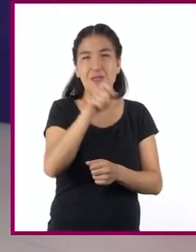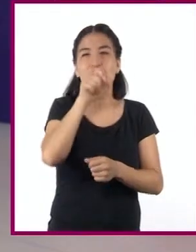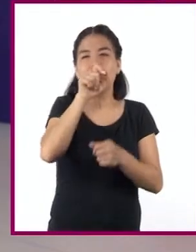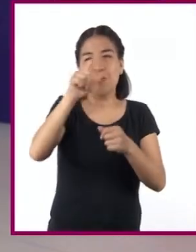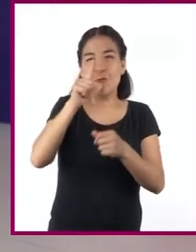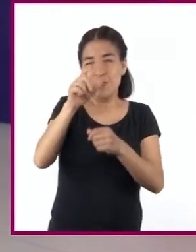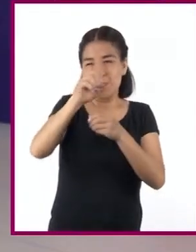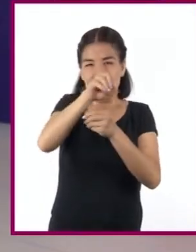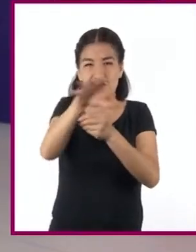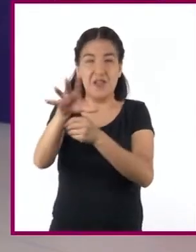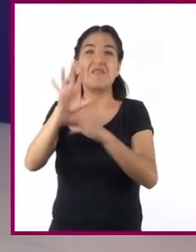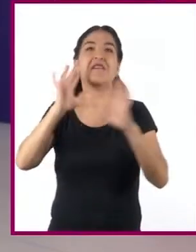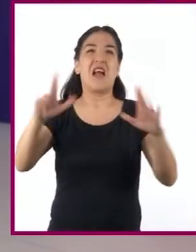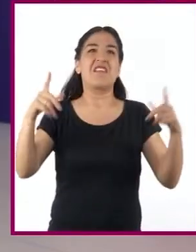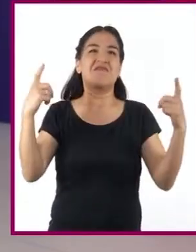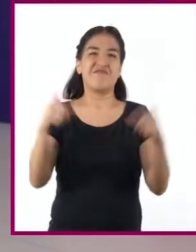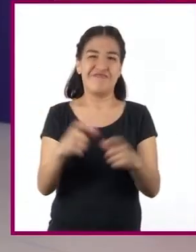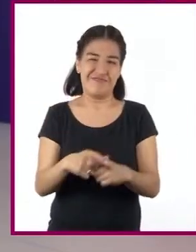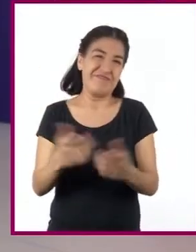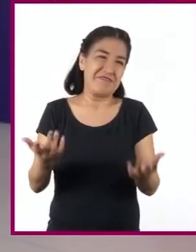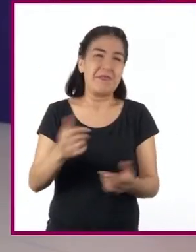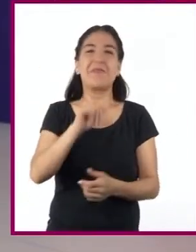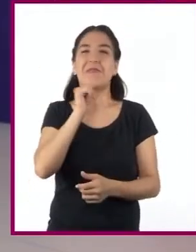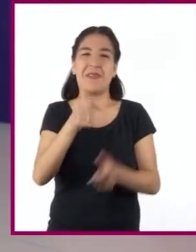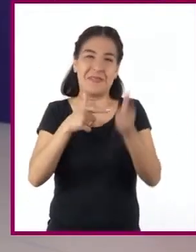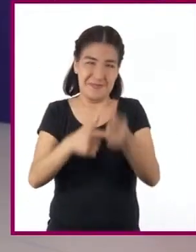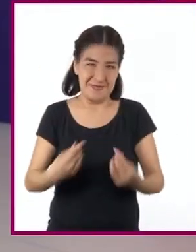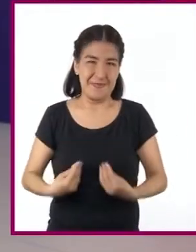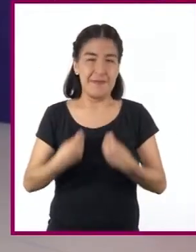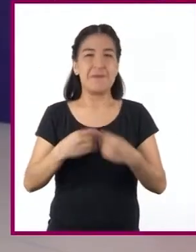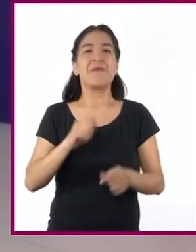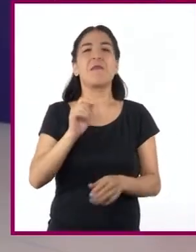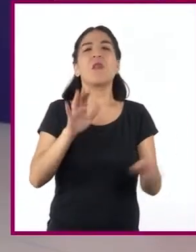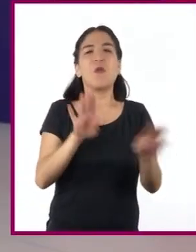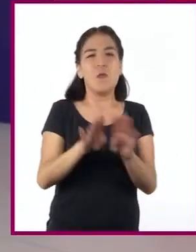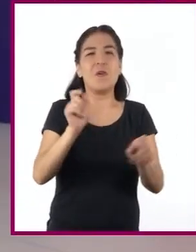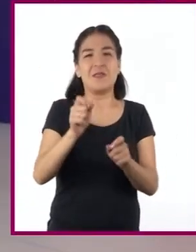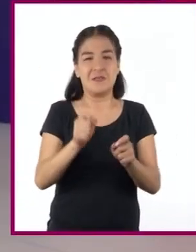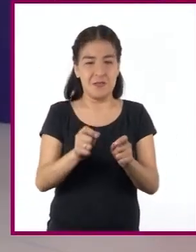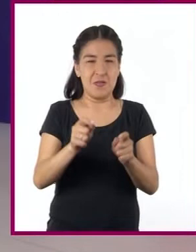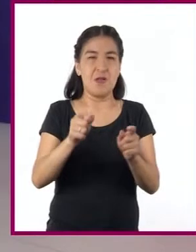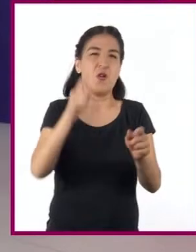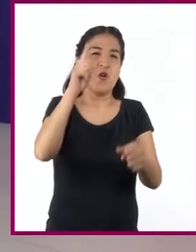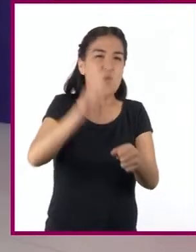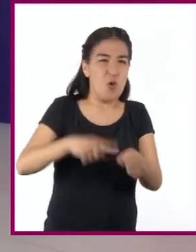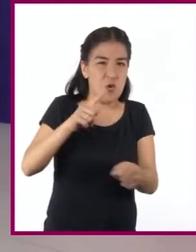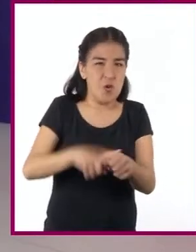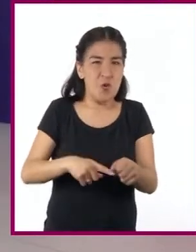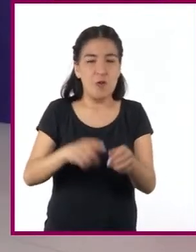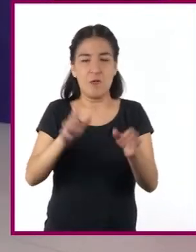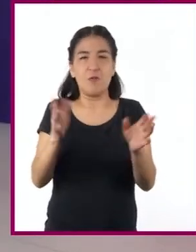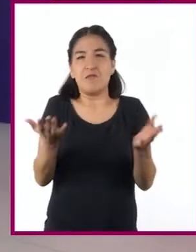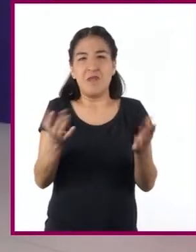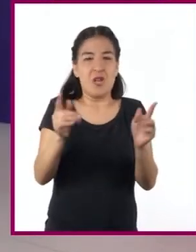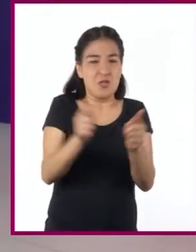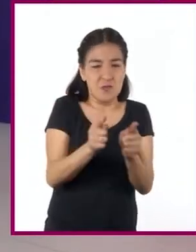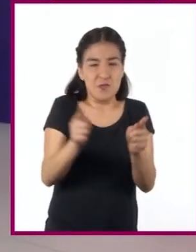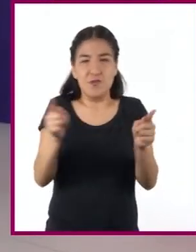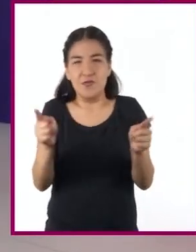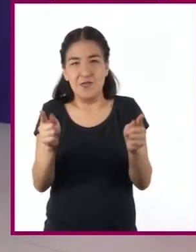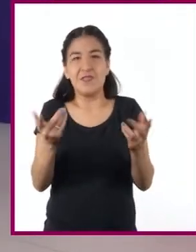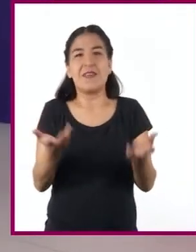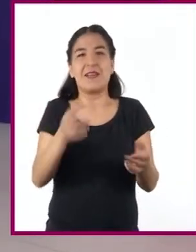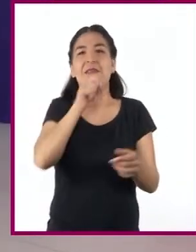tiempo. El dimorfismo sexual puede ir desde el tamaño, el color, incluso el trinar de los pájaros.